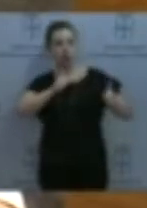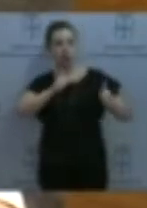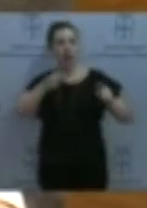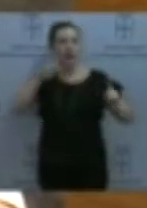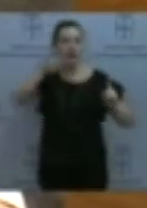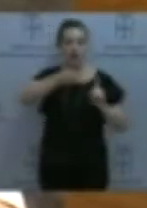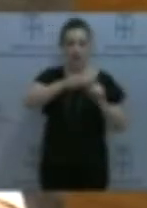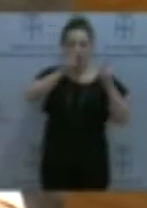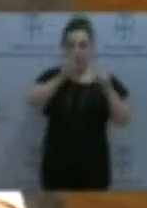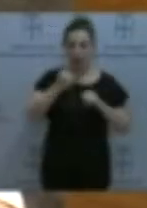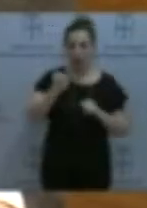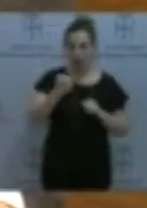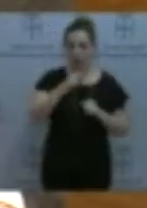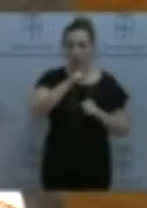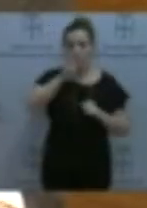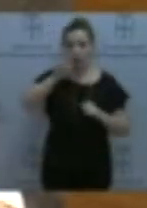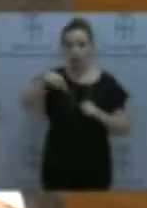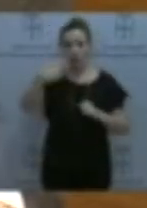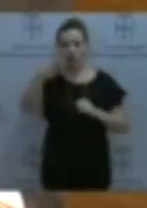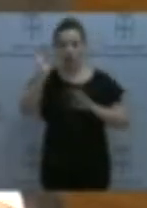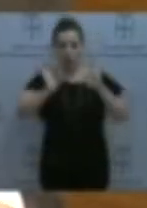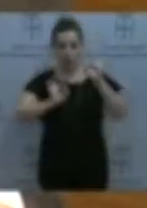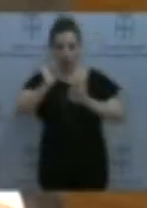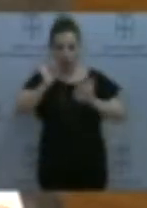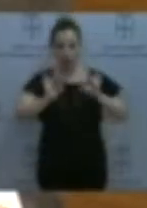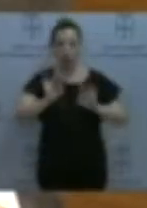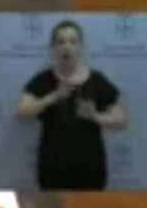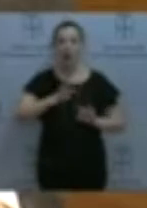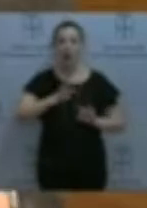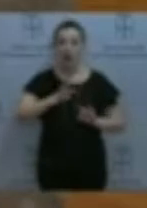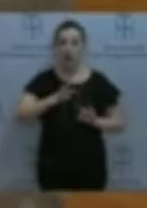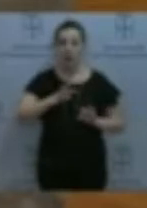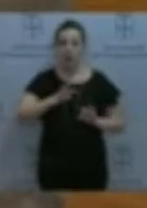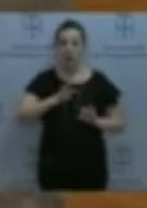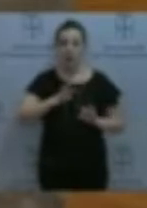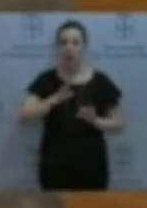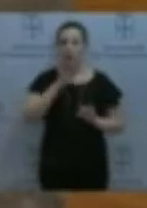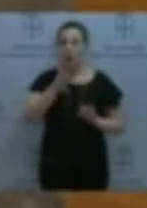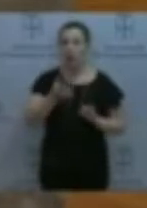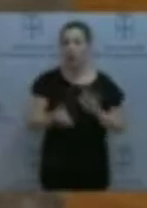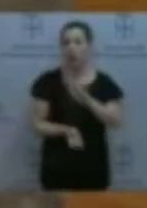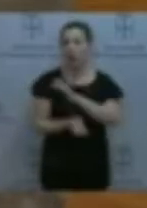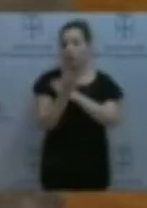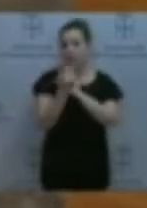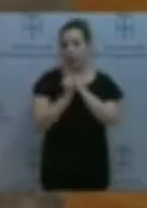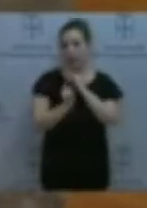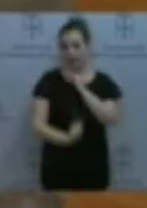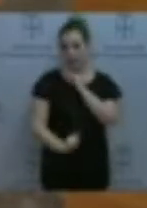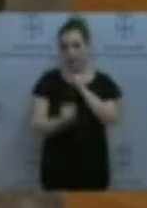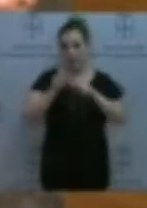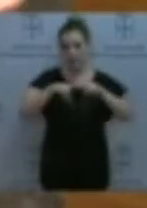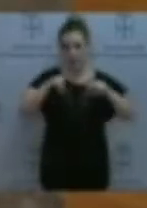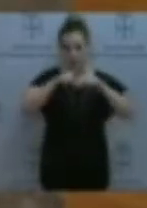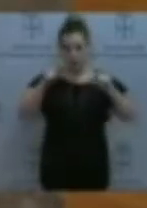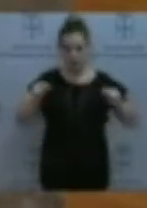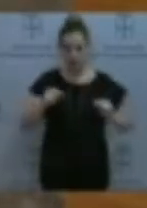24,5% de capacidad exportadora de generación eléctrica en el Principado. En cuanto a la